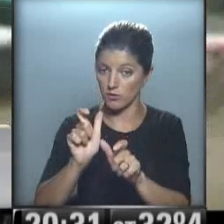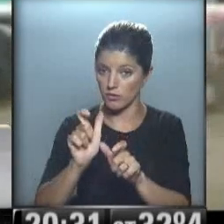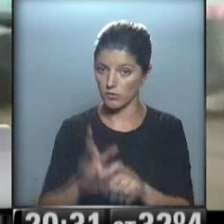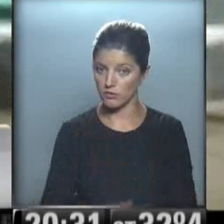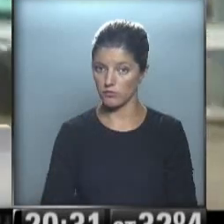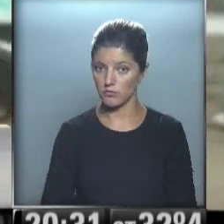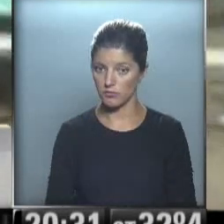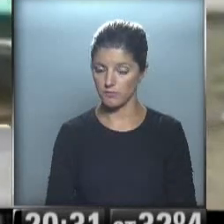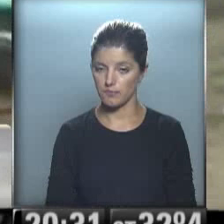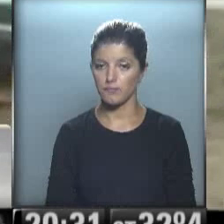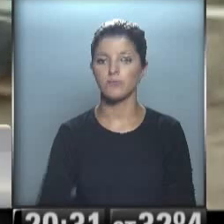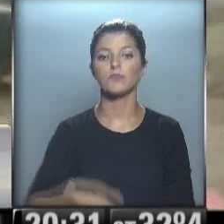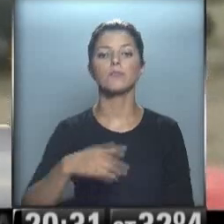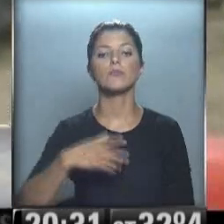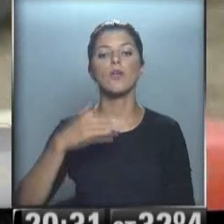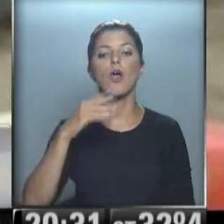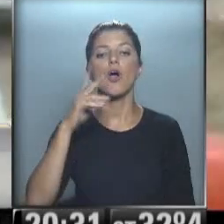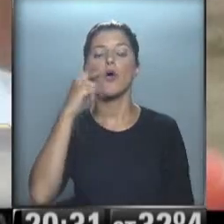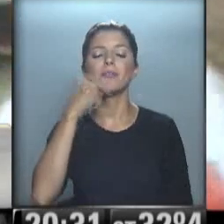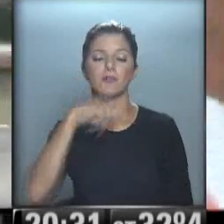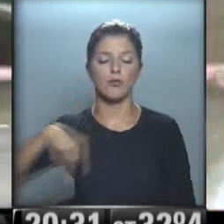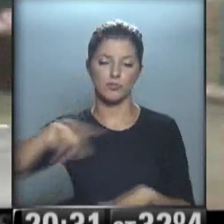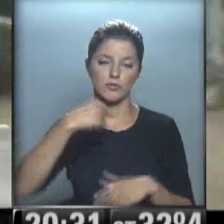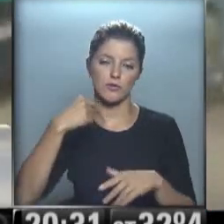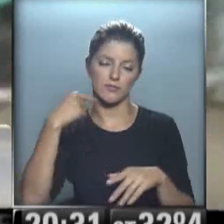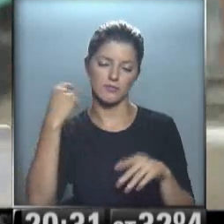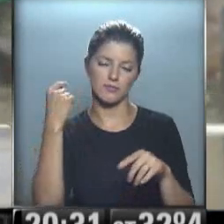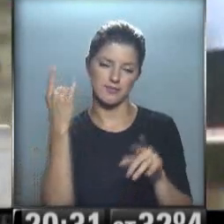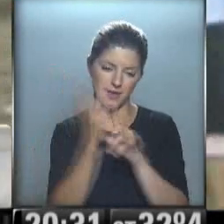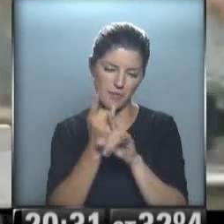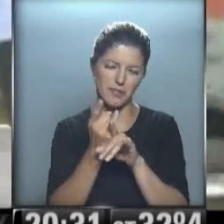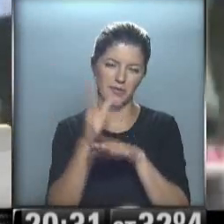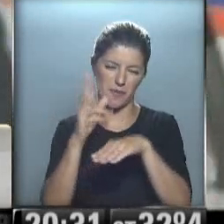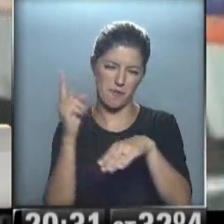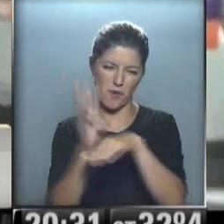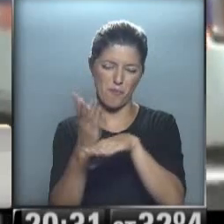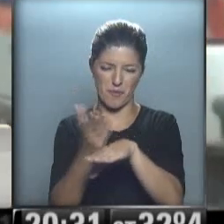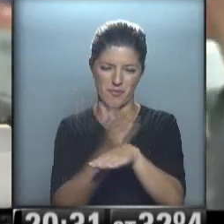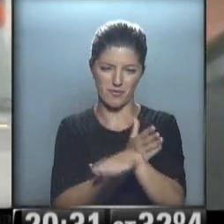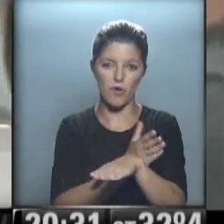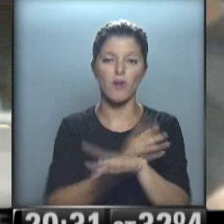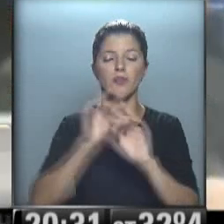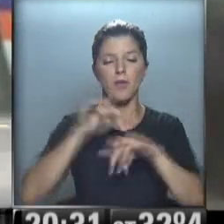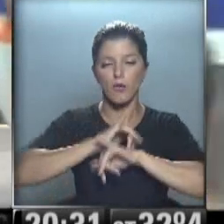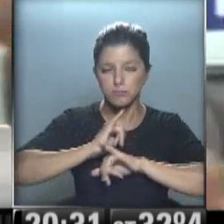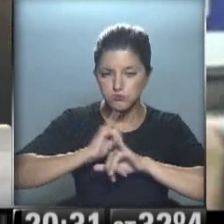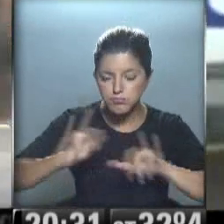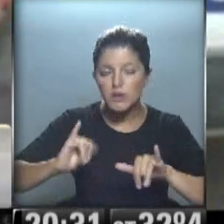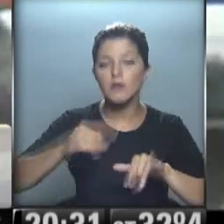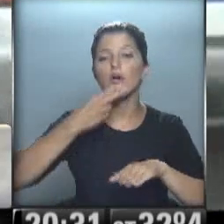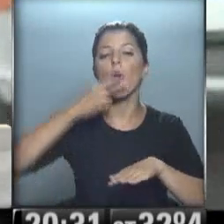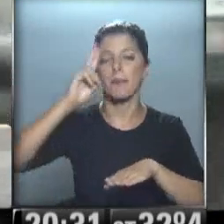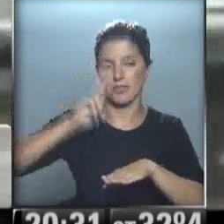Nosotros somos siempre proces a trabajar sobre la prevención y fundamentalmente a través de la promoción y las